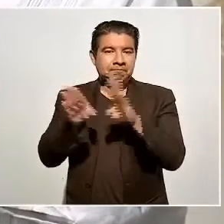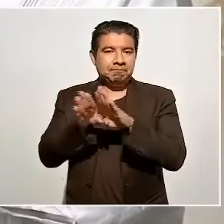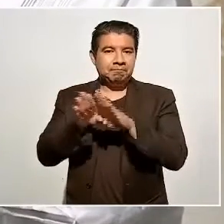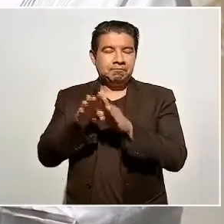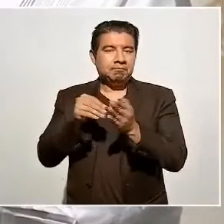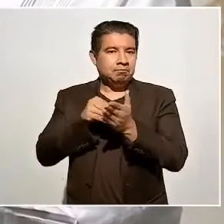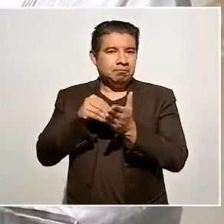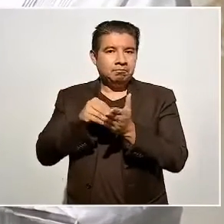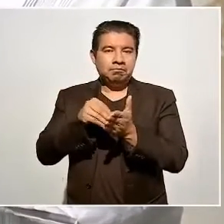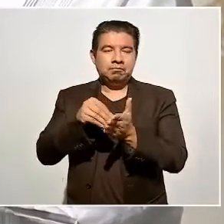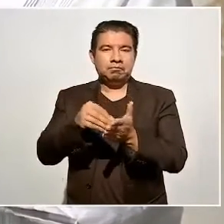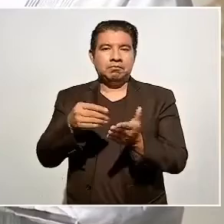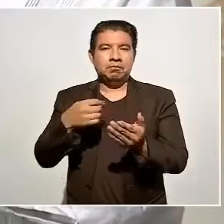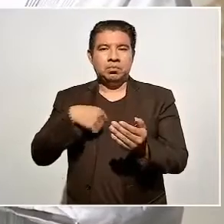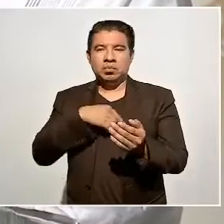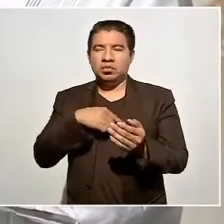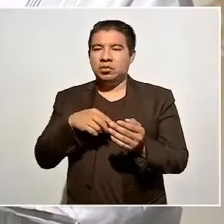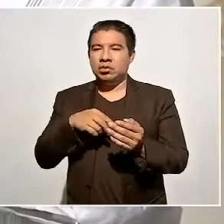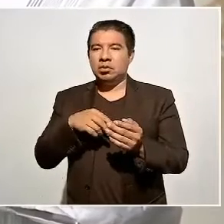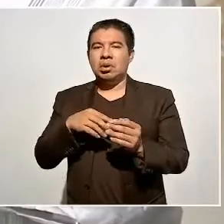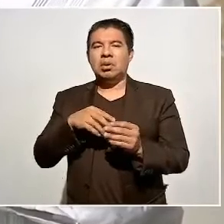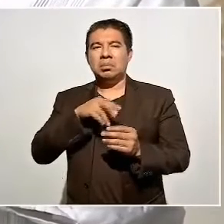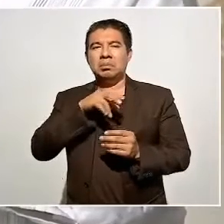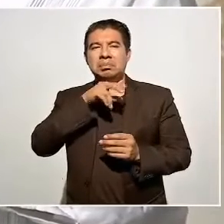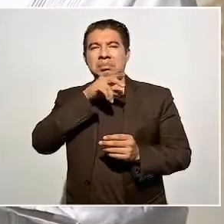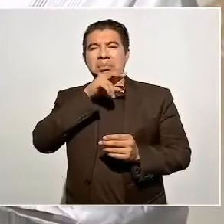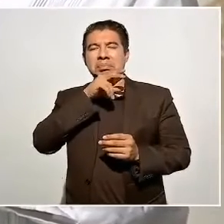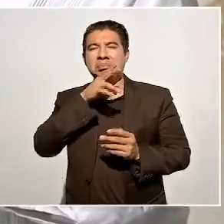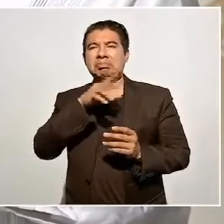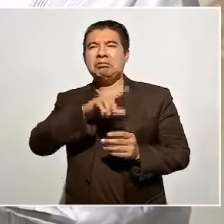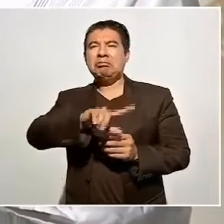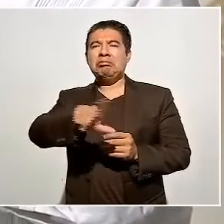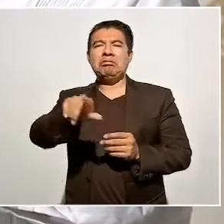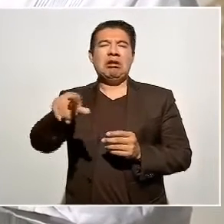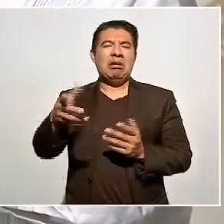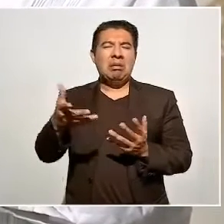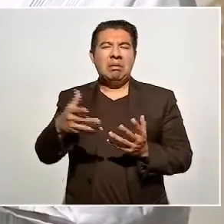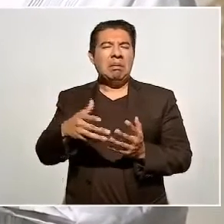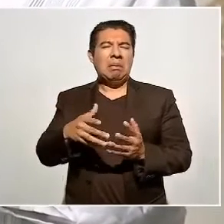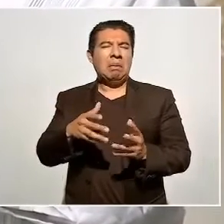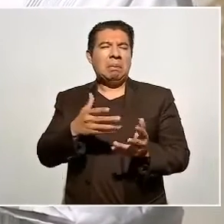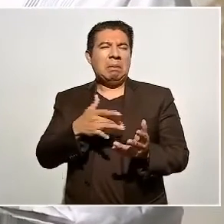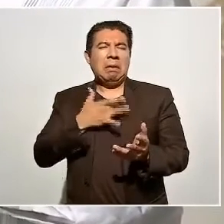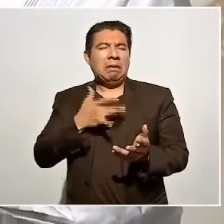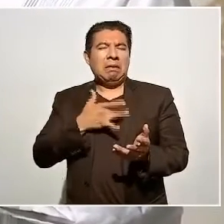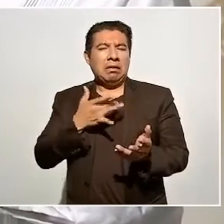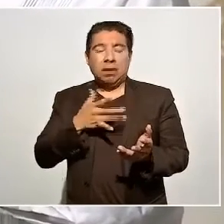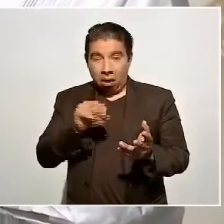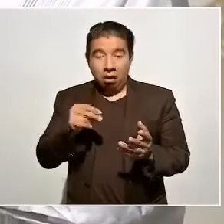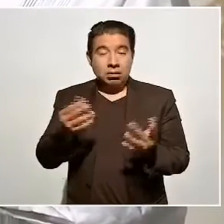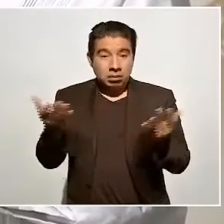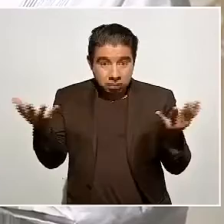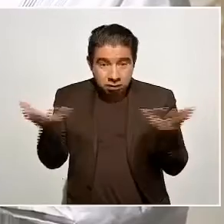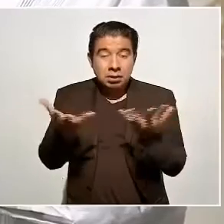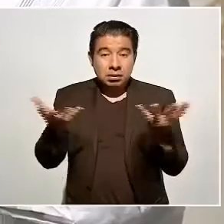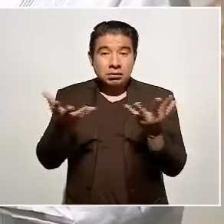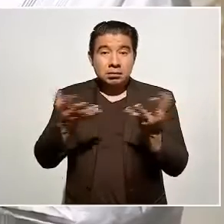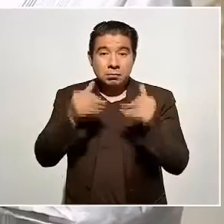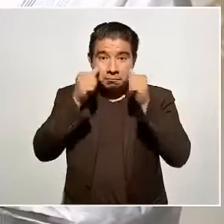no descuidarnos, no confiarnos, hablo en general,